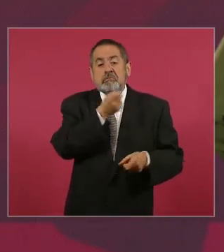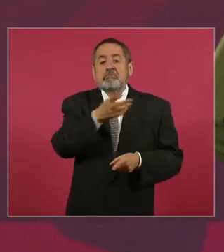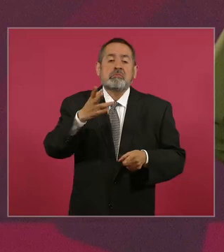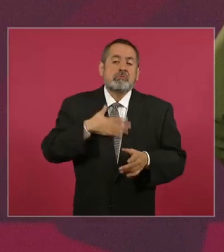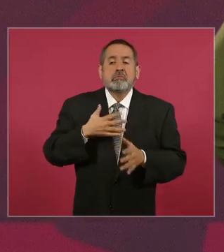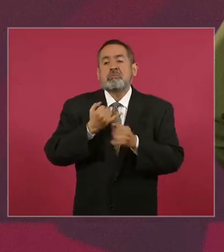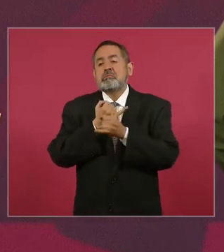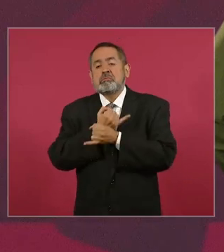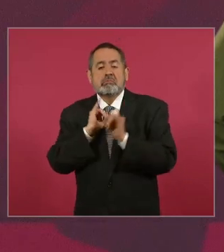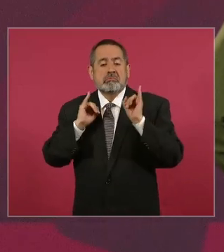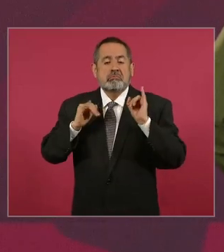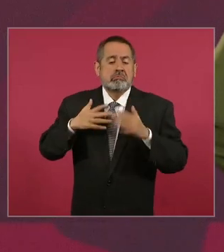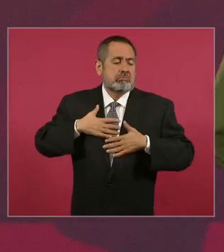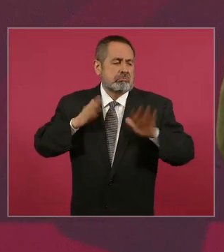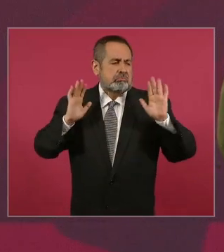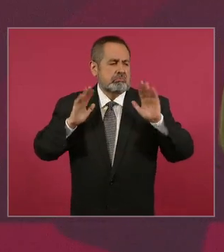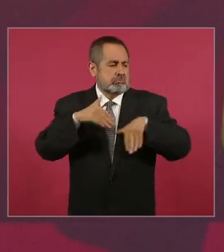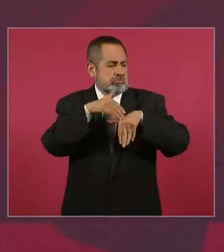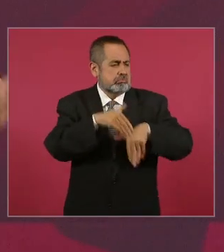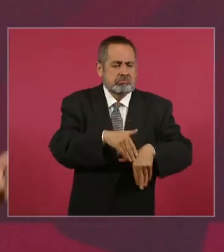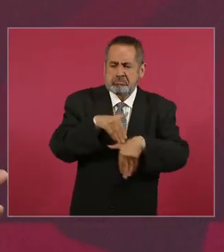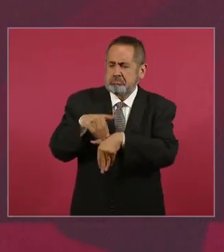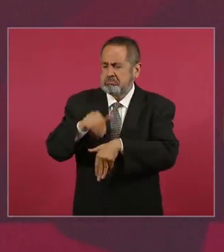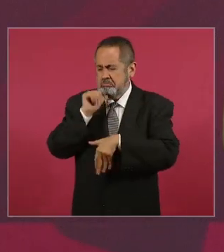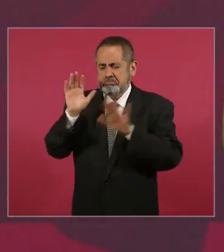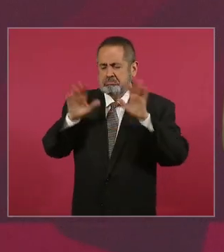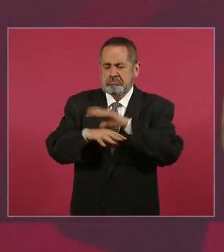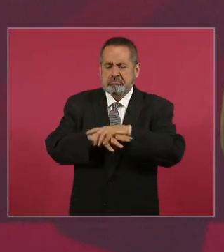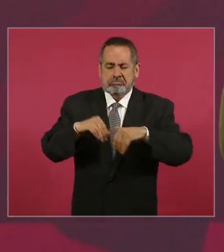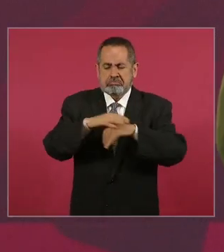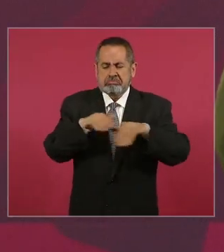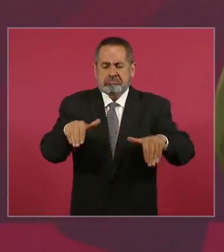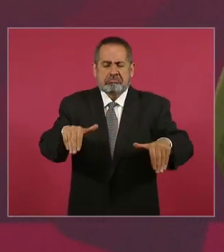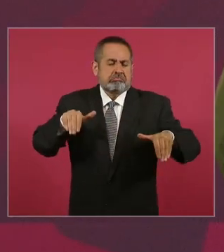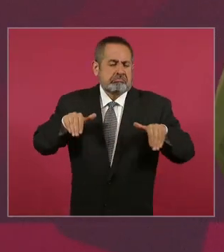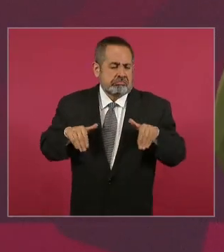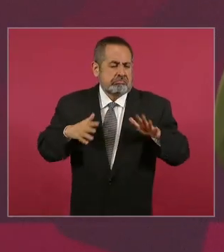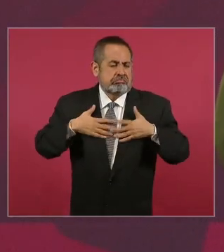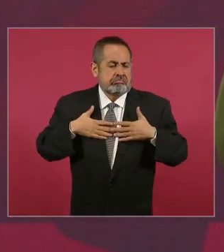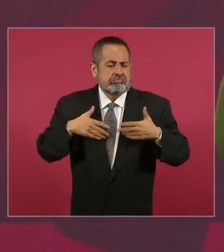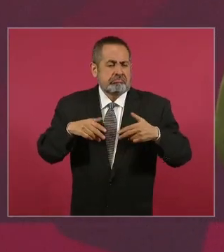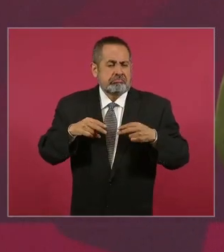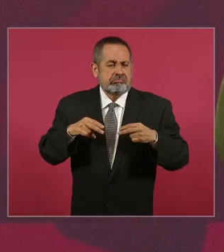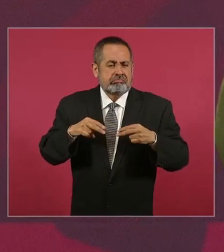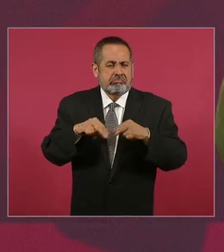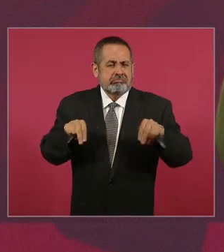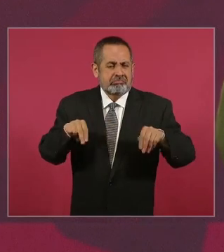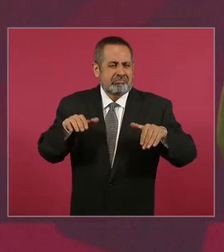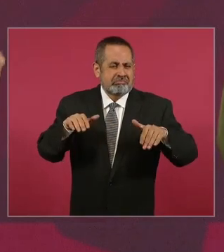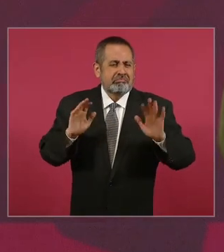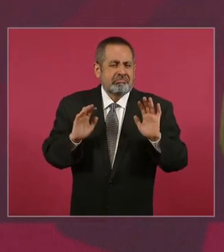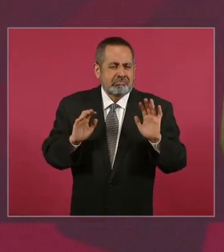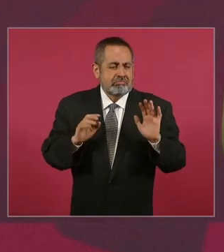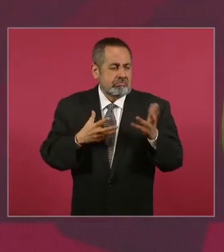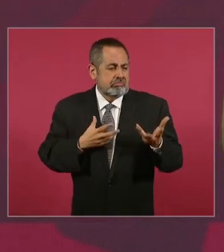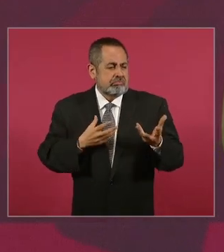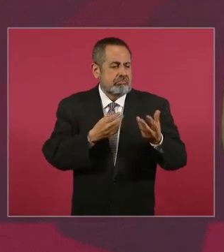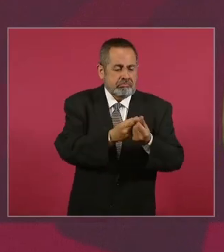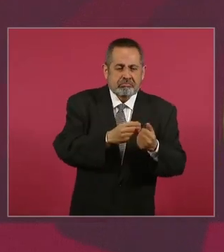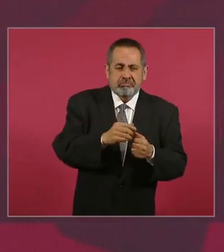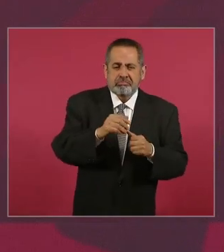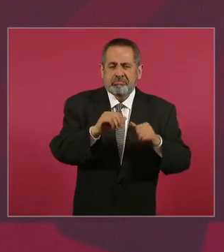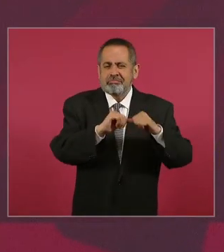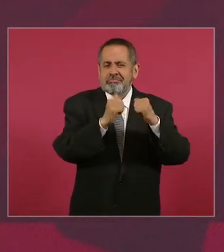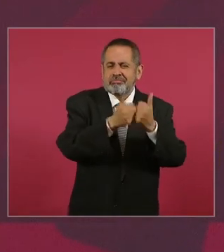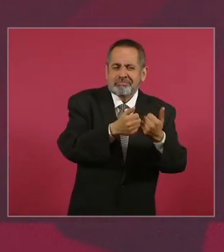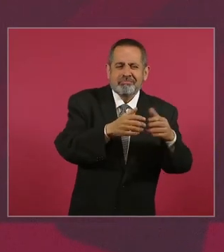independientes, ¿sí? Que pertenecían a la llamada sociedad civil, a las organizaciones no